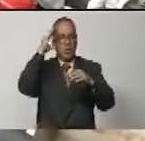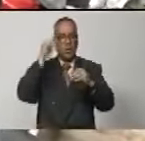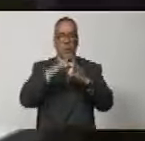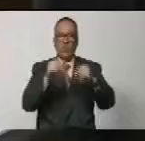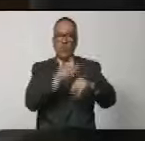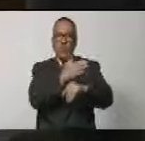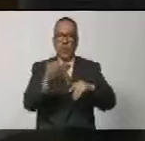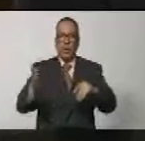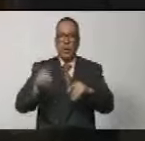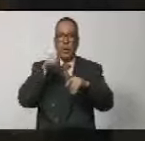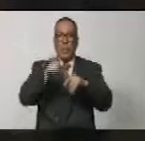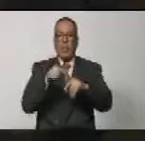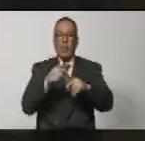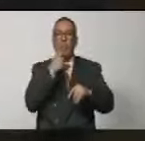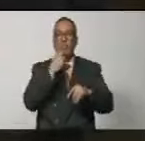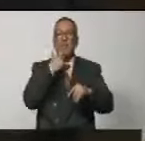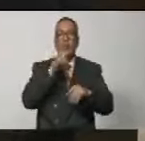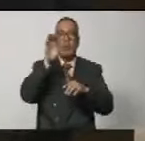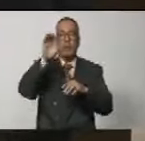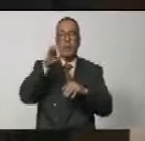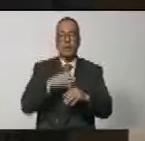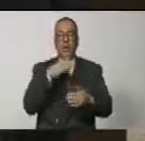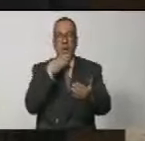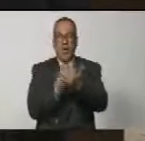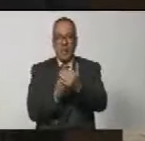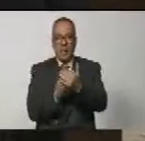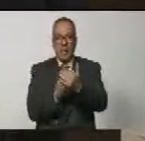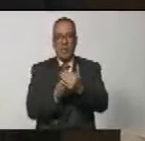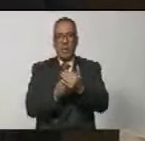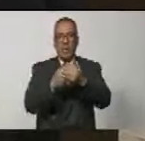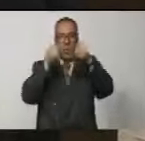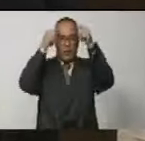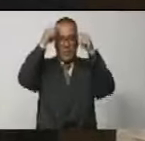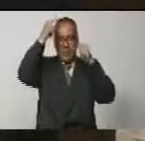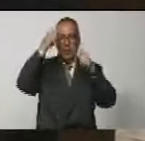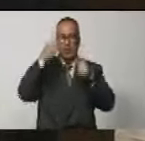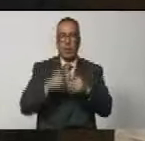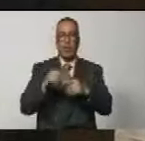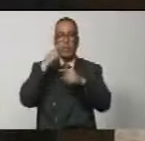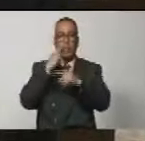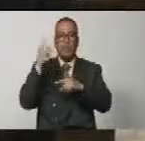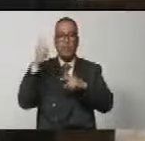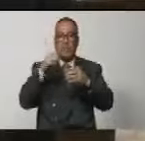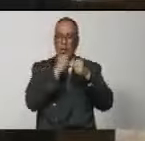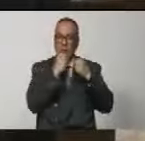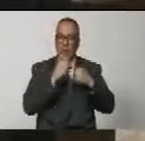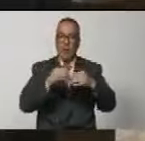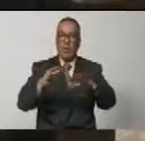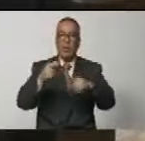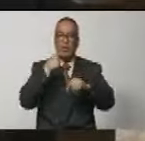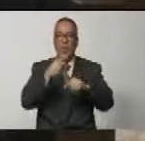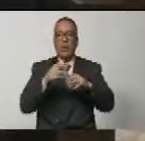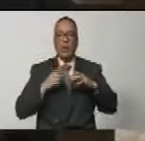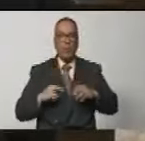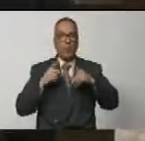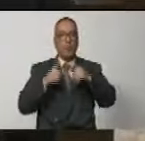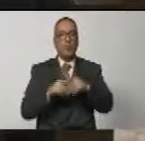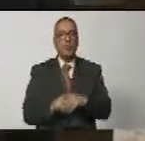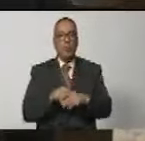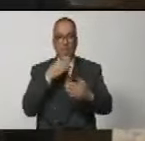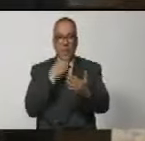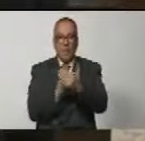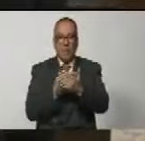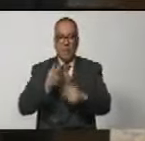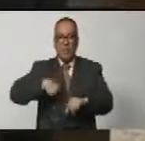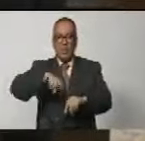por el todo para esta bonita patria. Gracias, comandante Chávez, que desde arriba nos bendijo y nos dio la oportunidad.